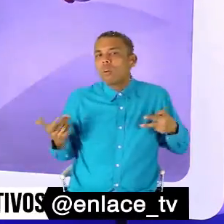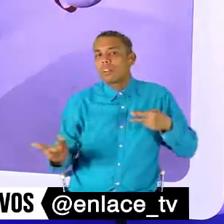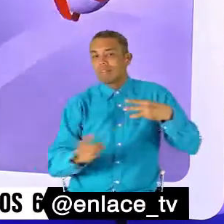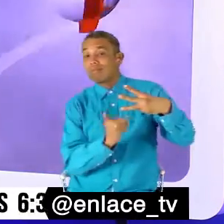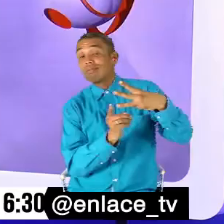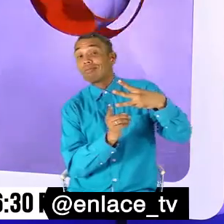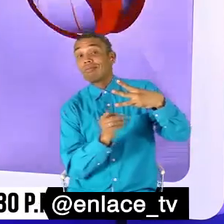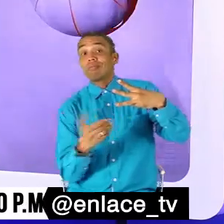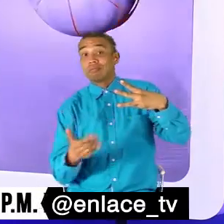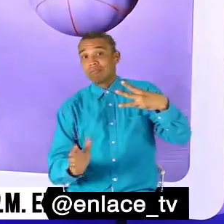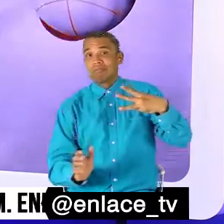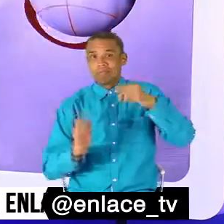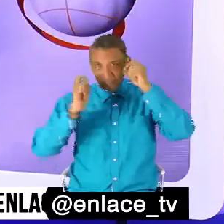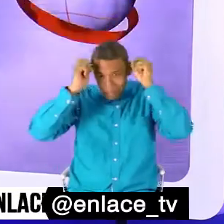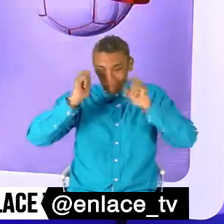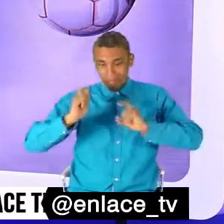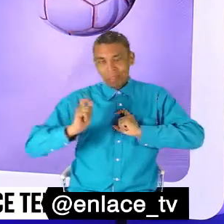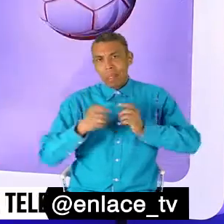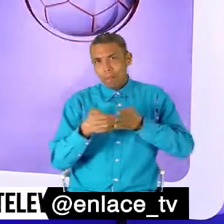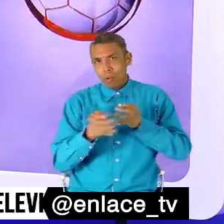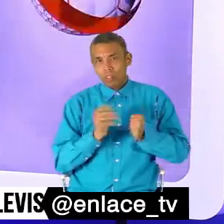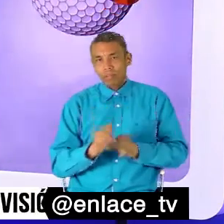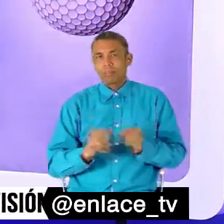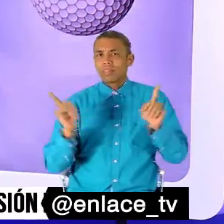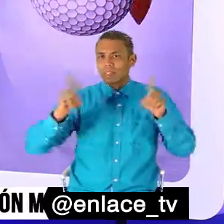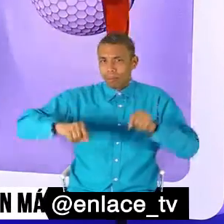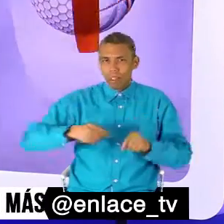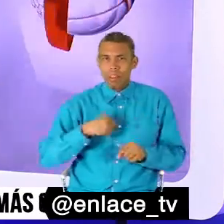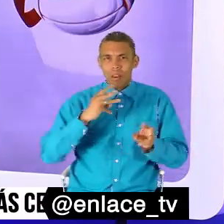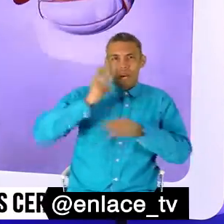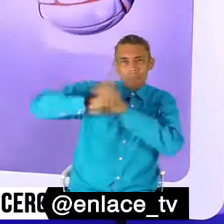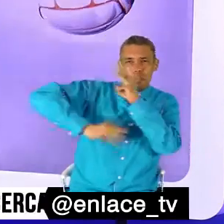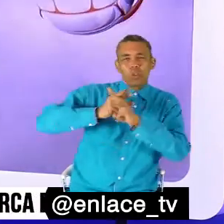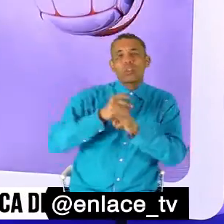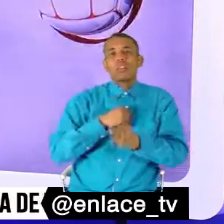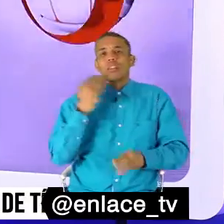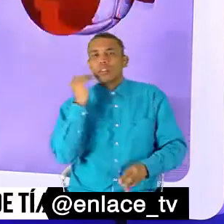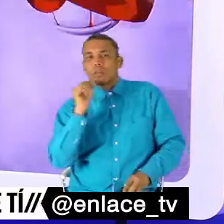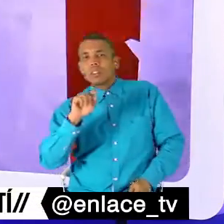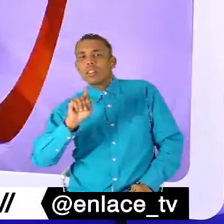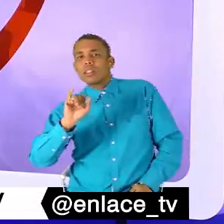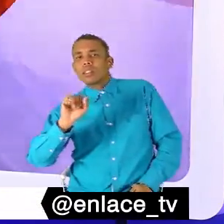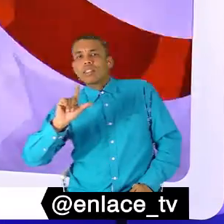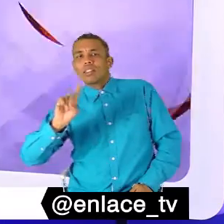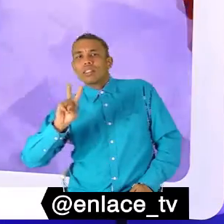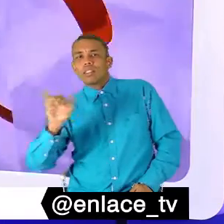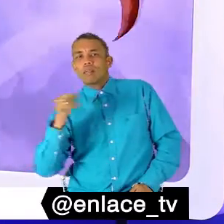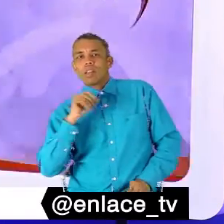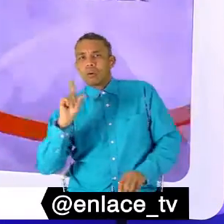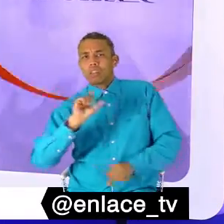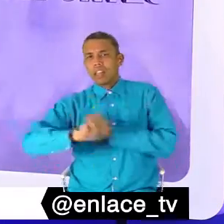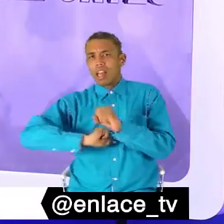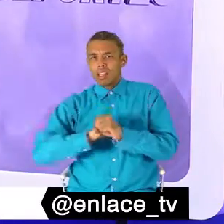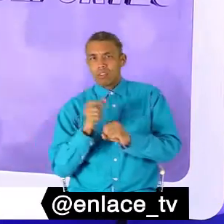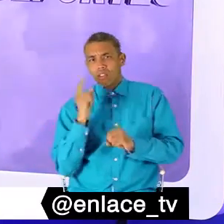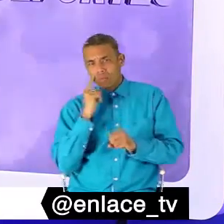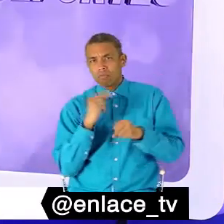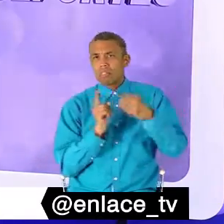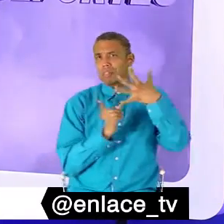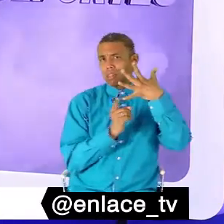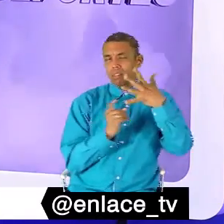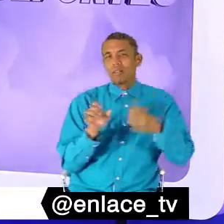También importantes triunfos en el día de hoy, 5º puesto a nivel mundial para Silvia Campo, de 11 años de edad, y Sara García, de 10 años